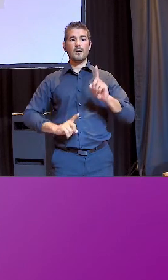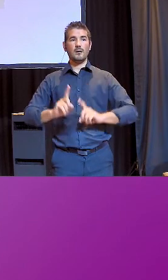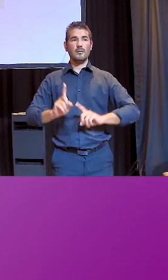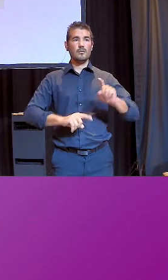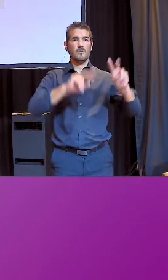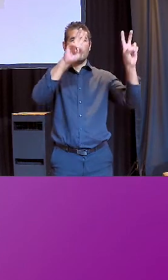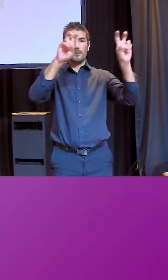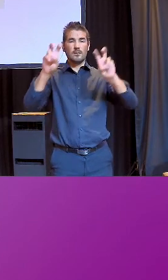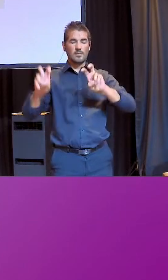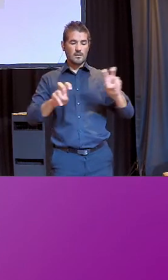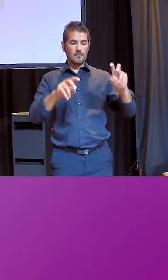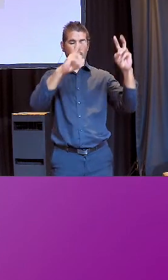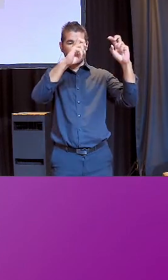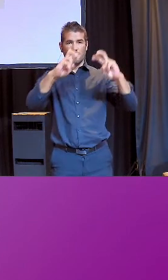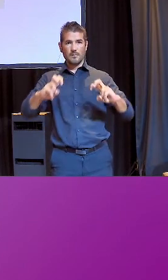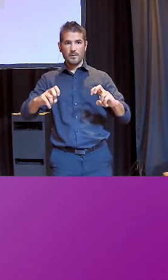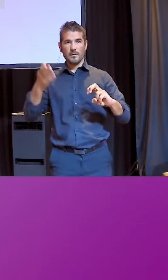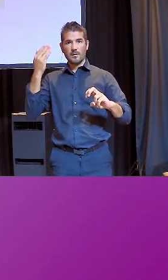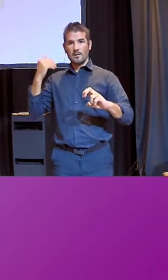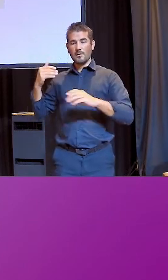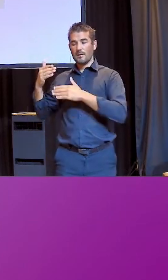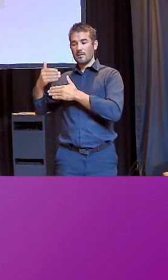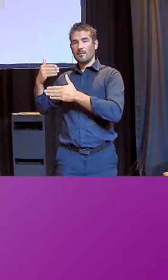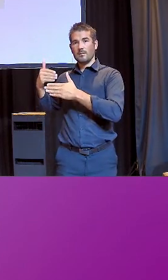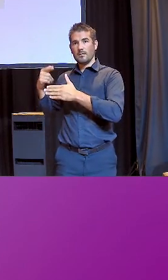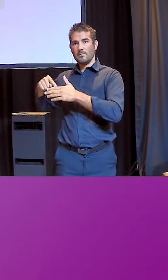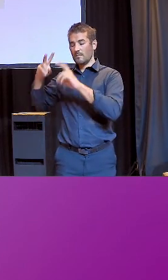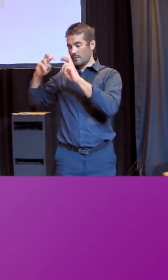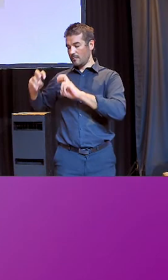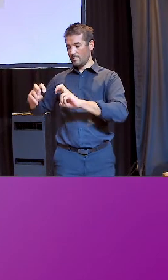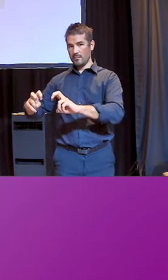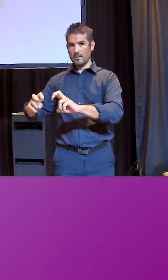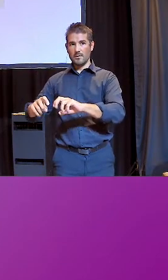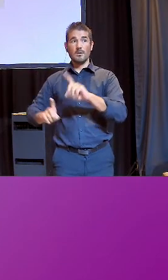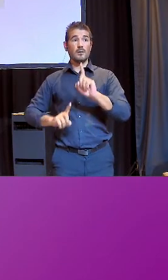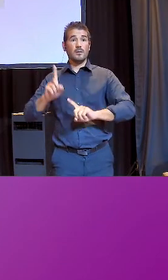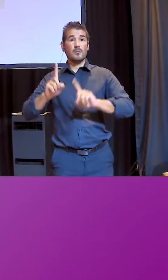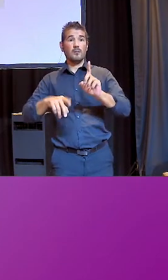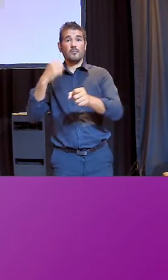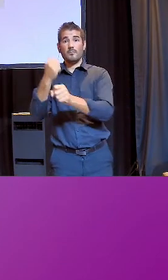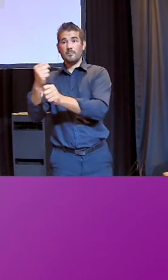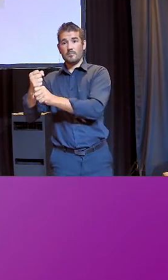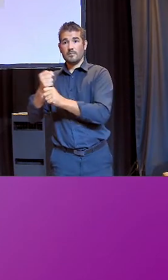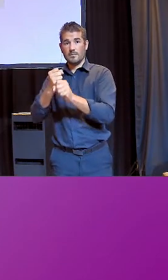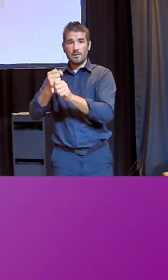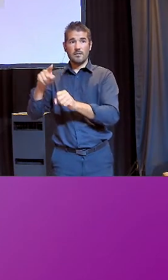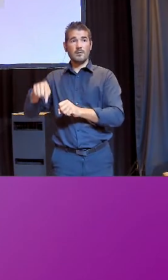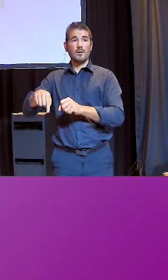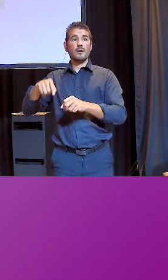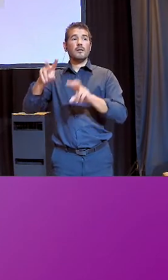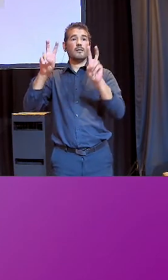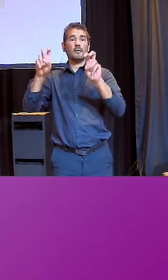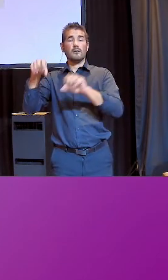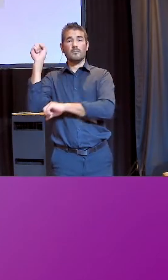temas de investigación reciente que me parecieron trascendentes para cualquier persona que trabaje o que esté relacionada con